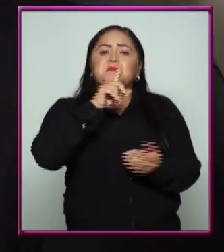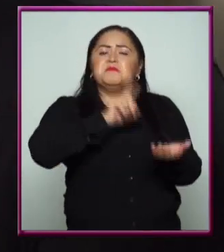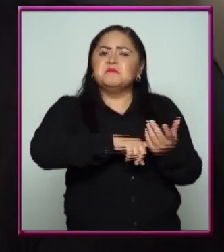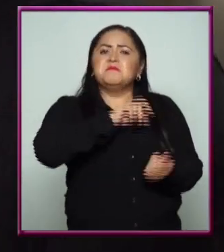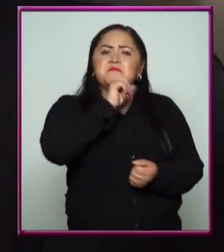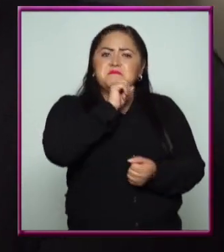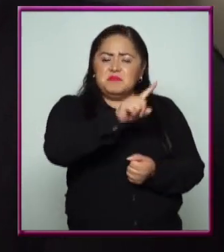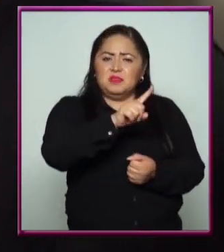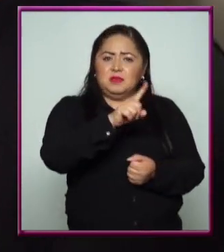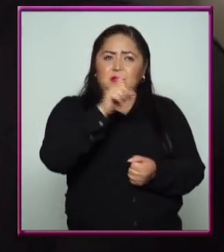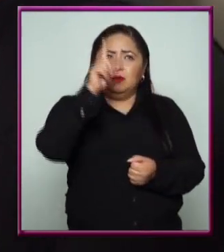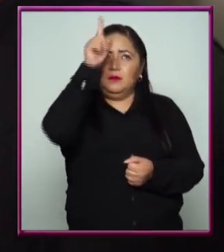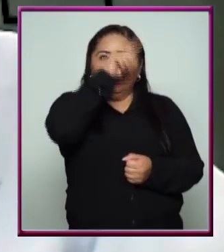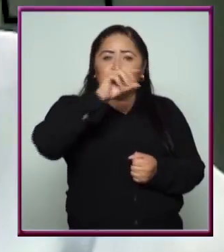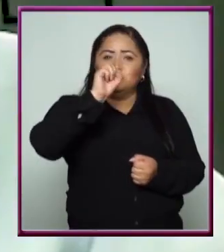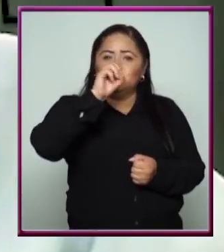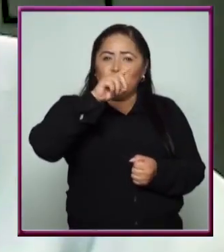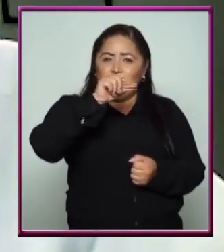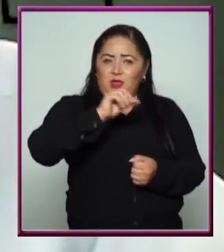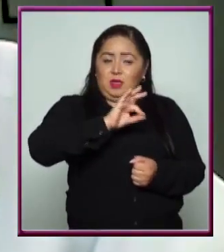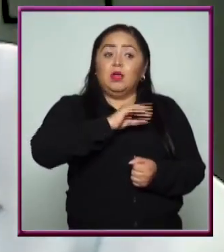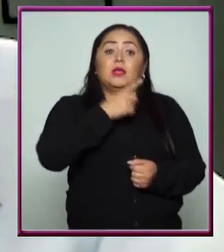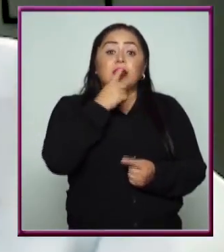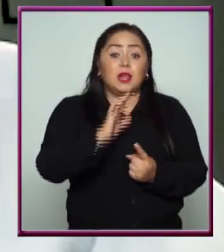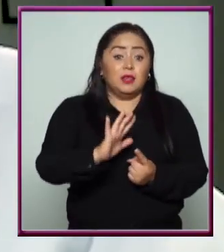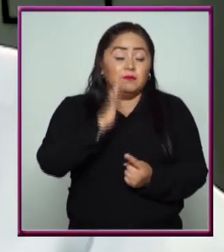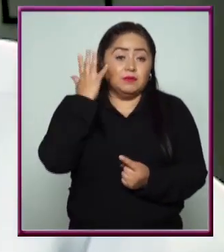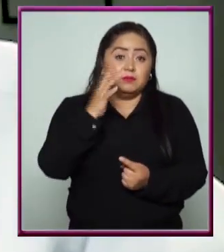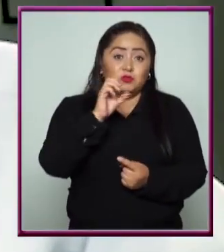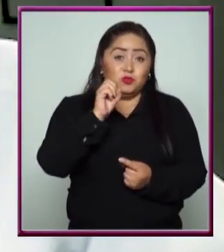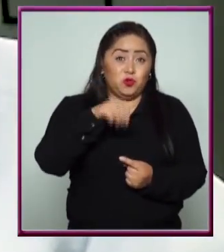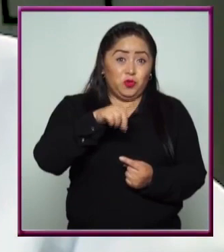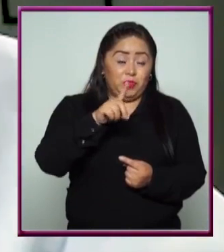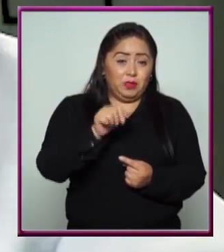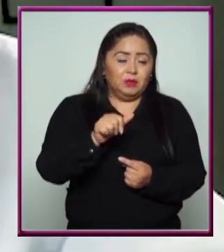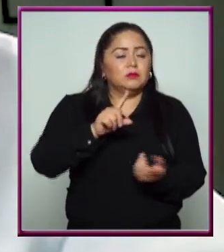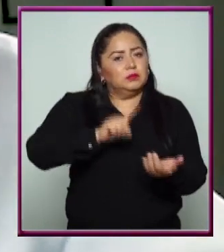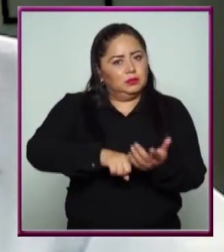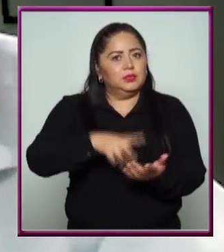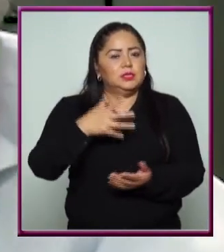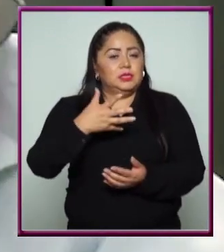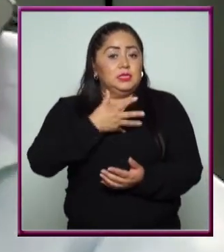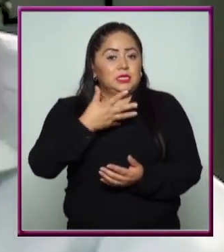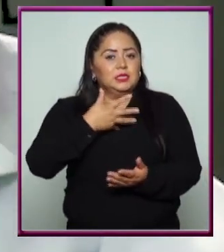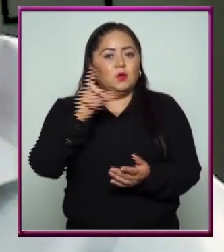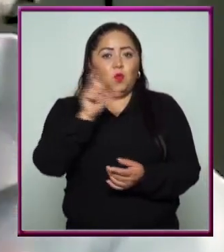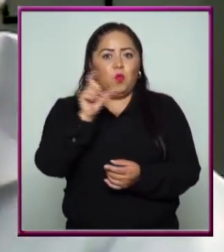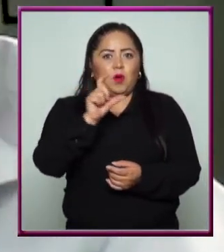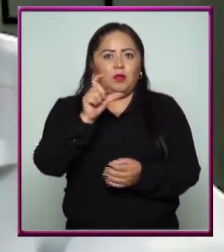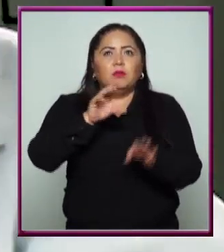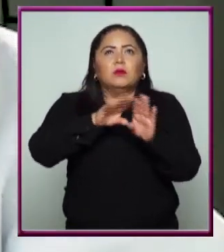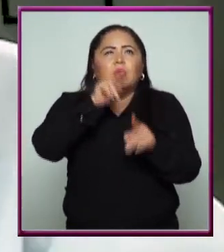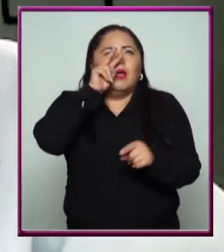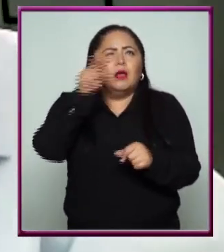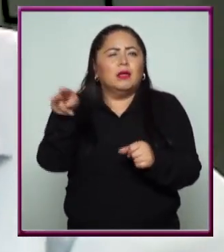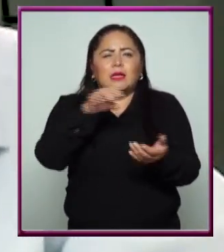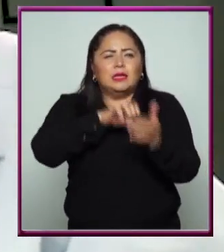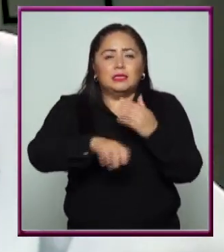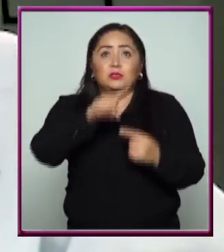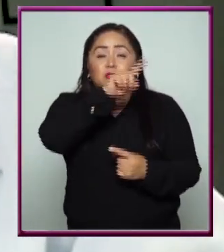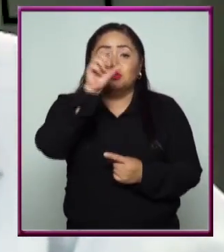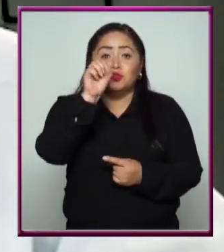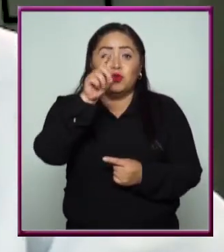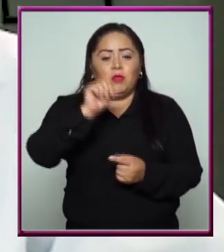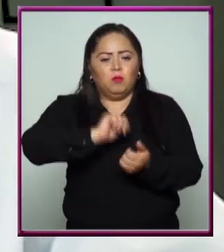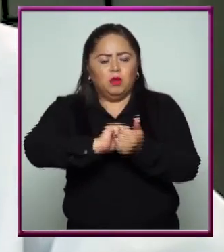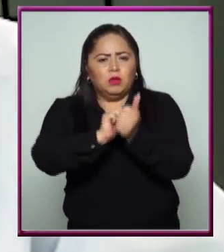ver con la resistencia de la sonda? La velocidad de la sonda genera fricción cuando estamos en un medio. Ya vimos que esta sonda